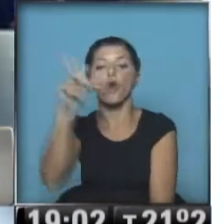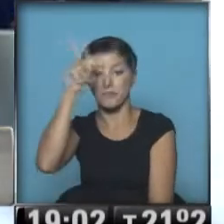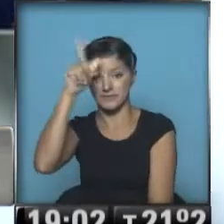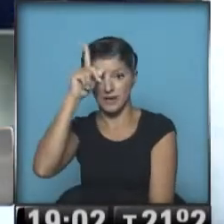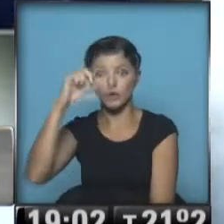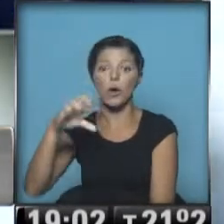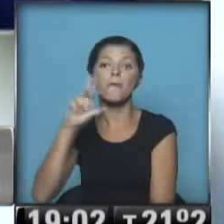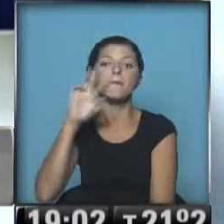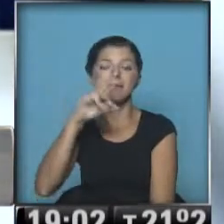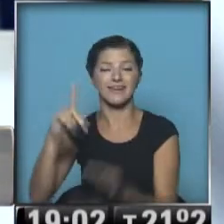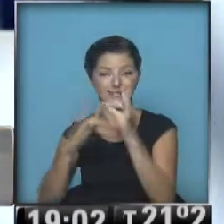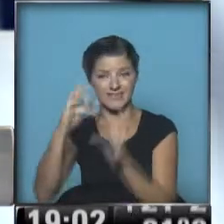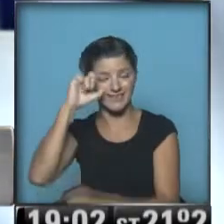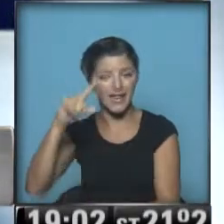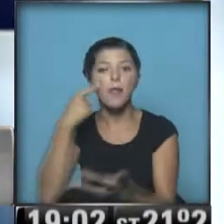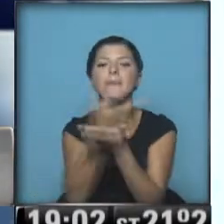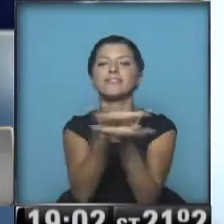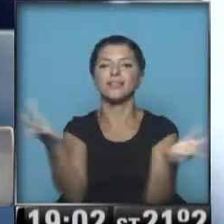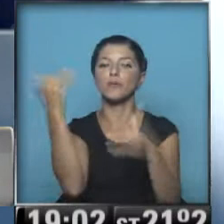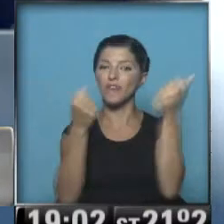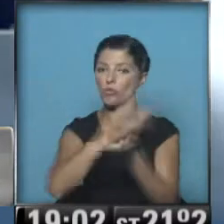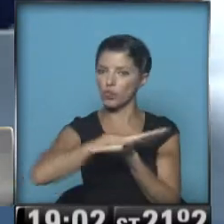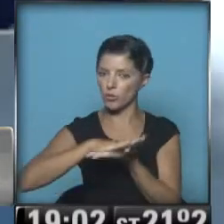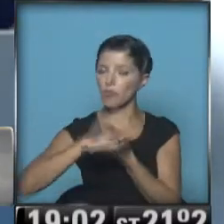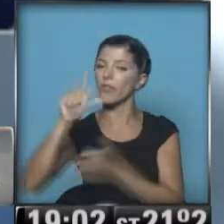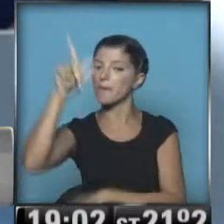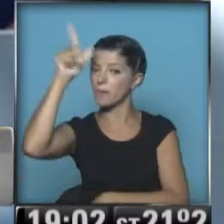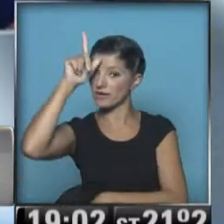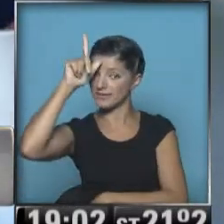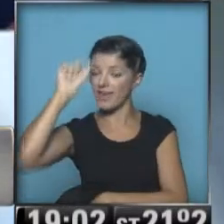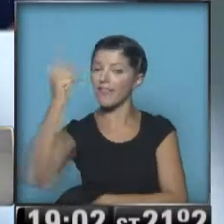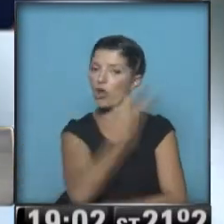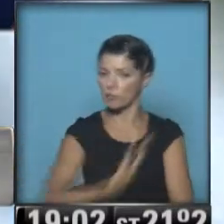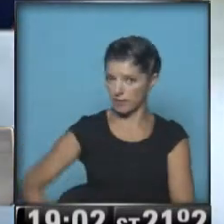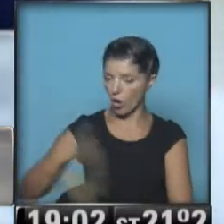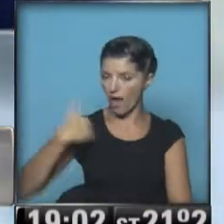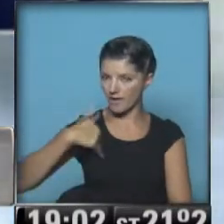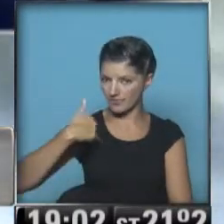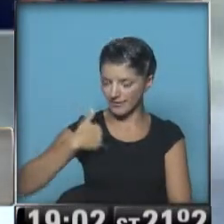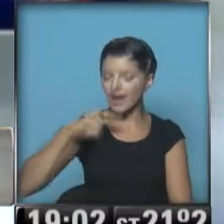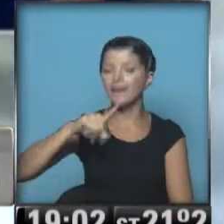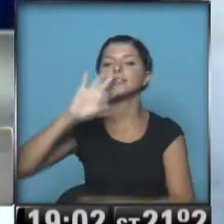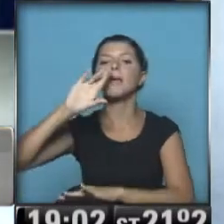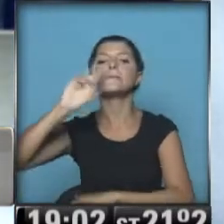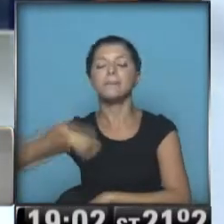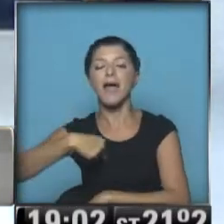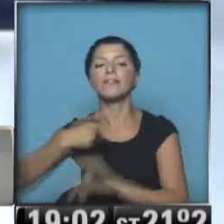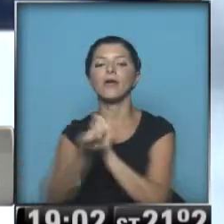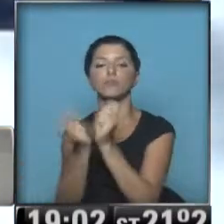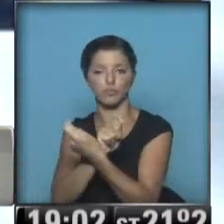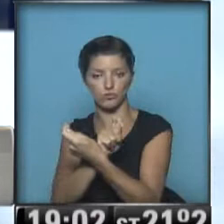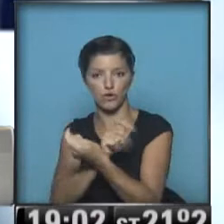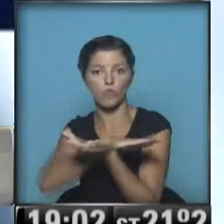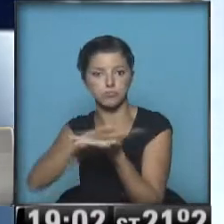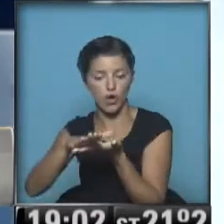donde estamos presentando la nueva flota de vehículos para la Policía Federal Argentina en el marco del Plan de Renovación Integral de Medios Logísticos de